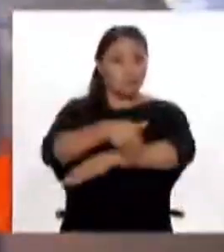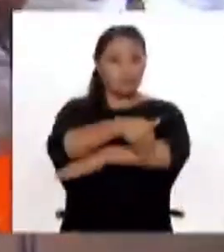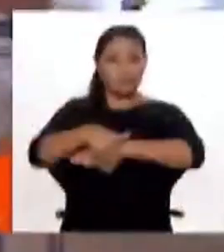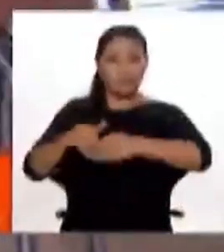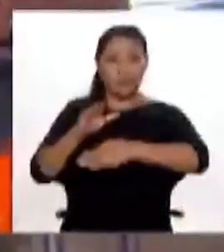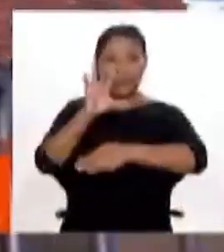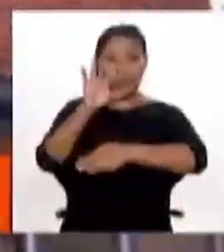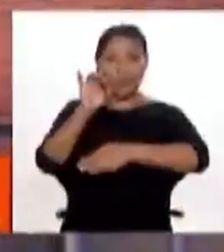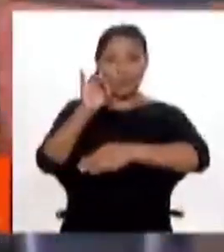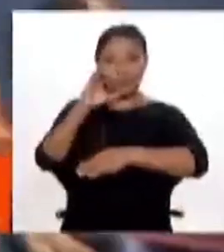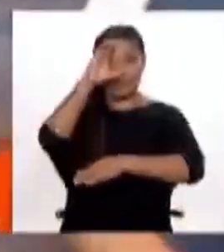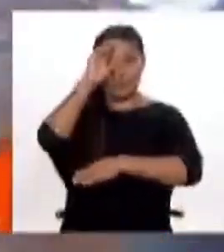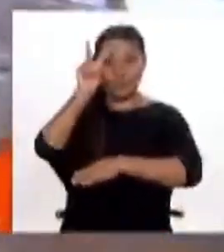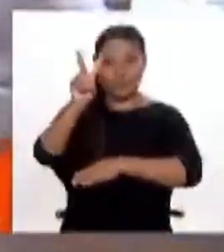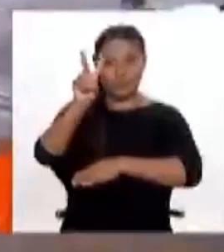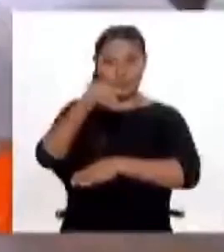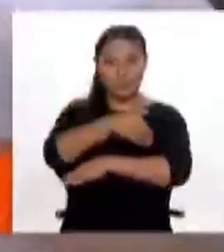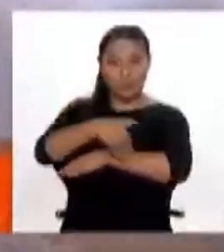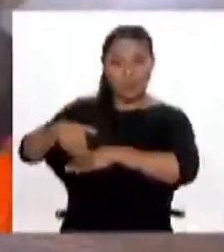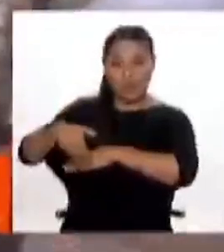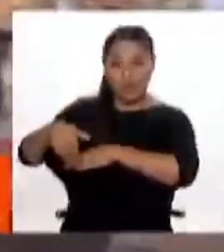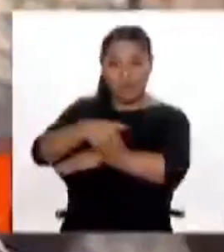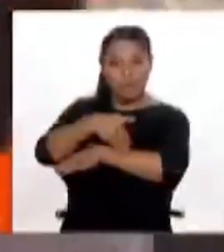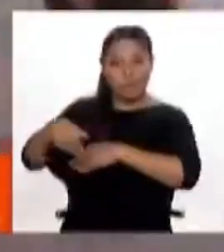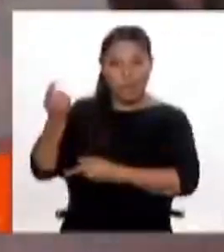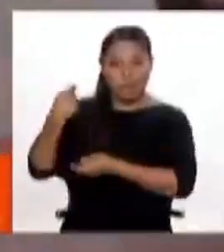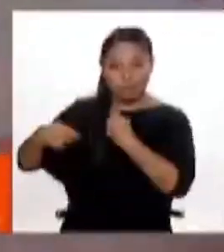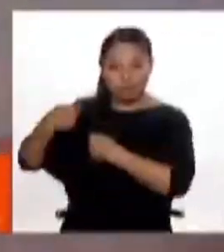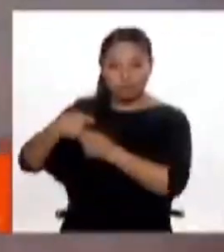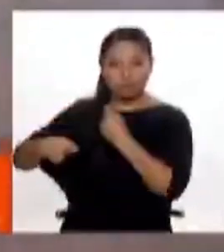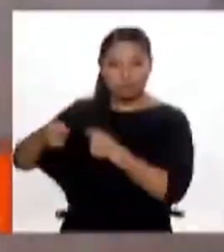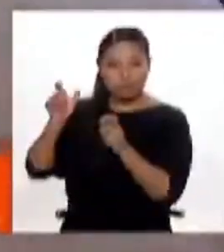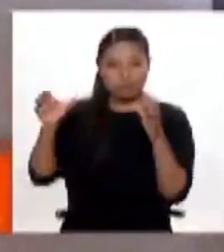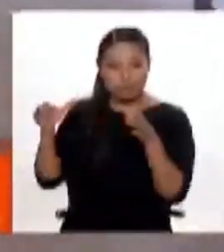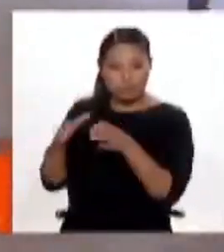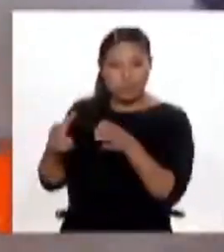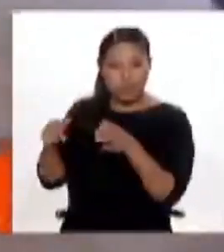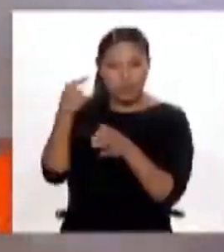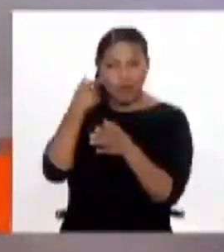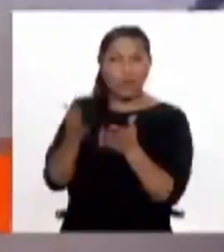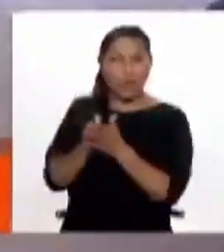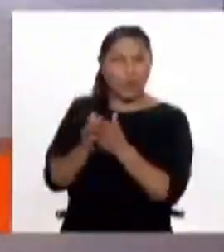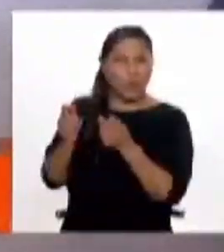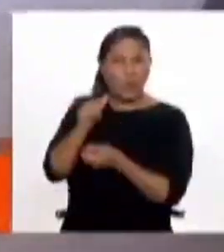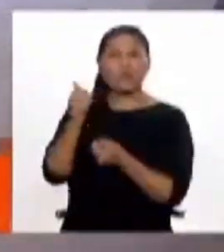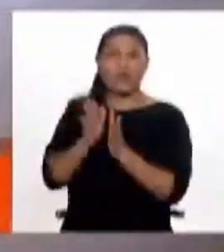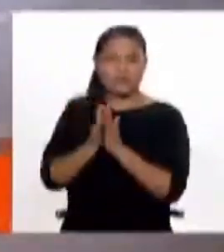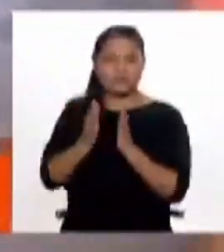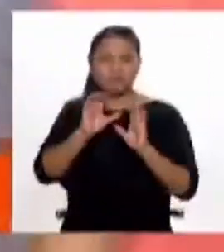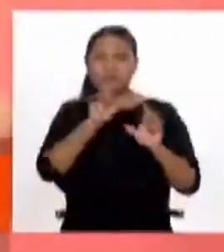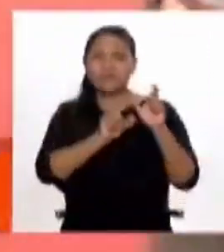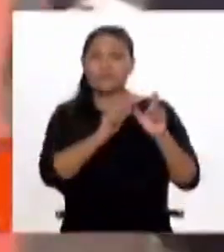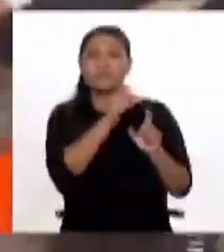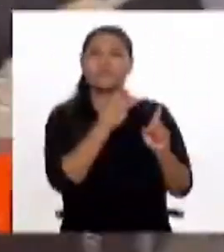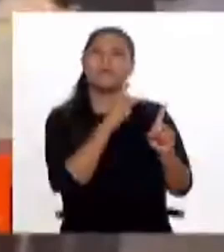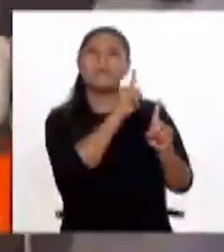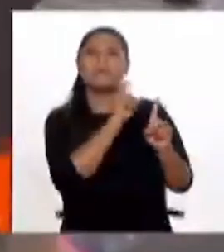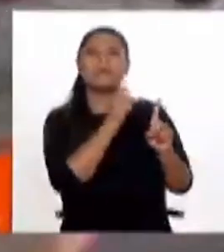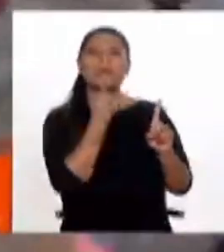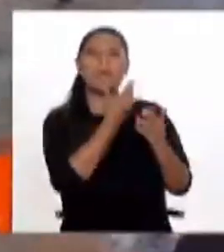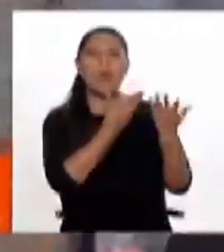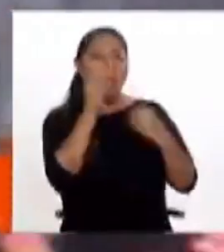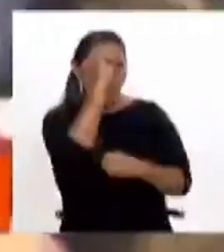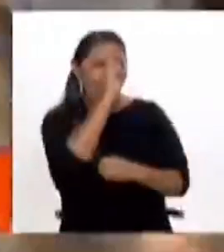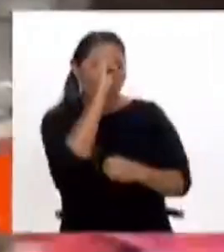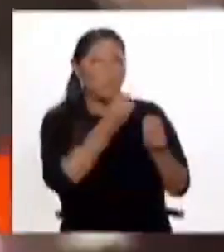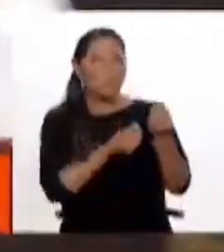Cusco, generalmente se ubicaban los comerciantes que vendían otro tipo de mercadería. Vamos a conversar con algunos usuarios. Señora, ¿qué le parece a usted el